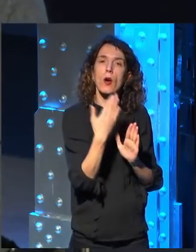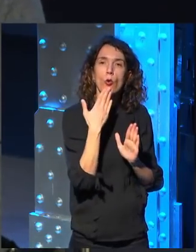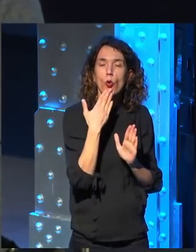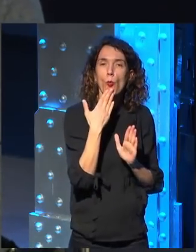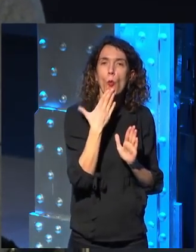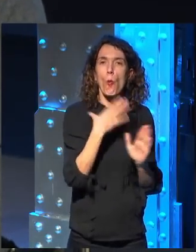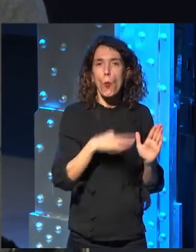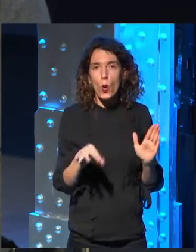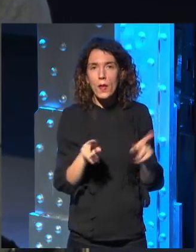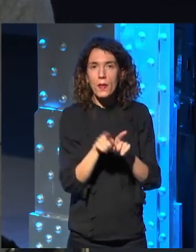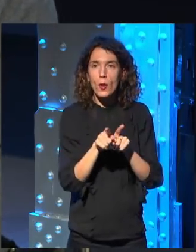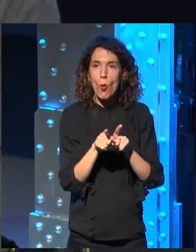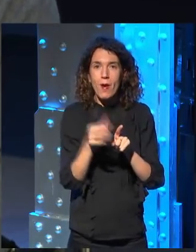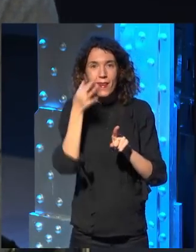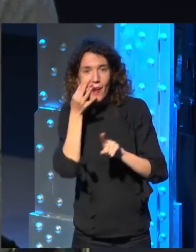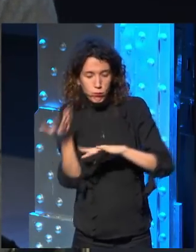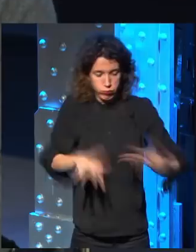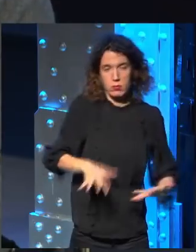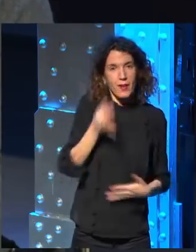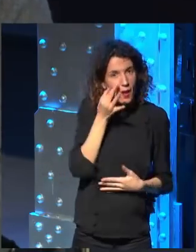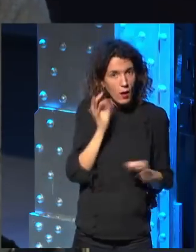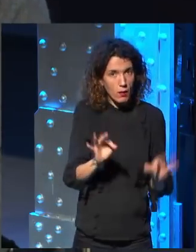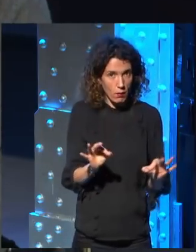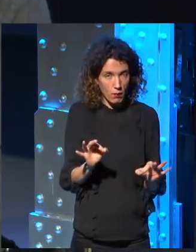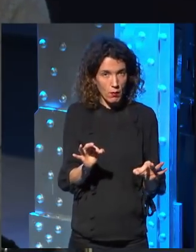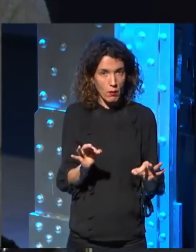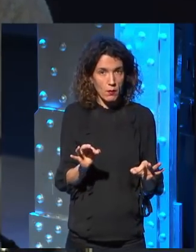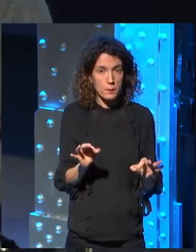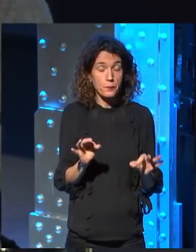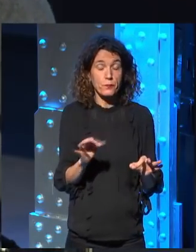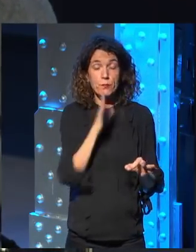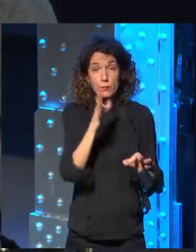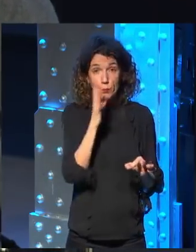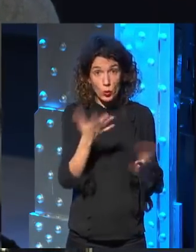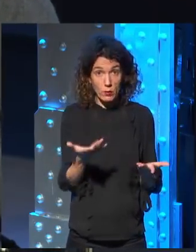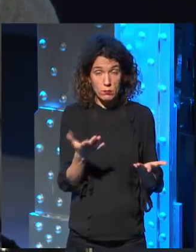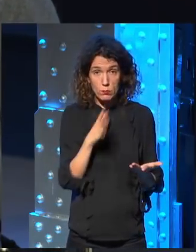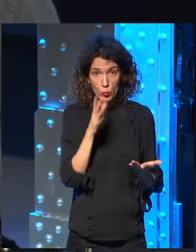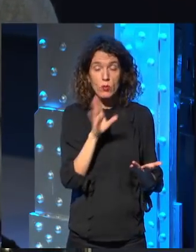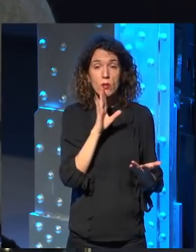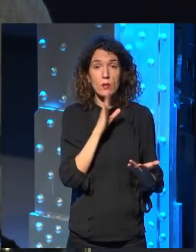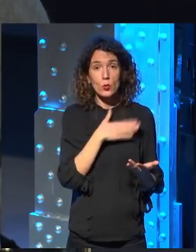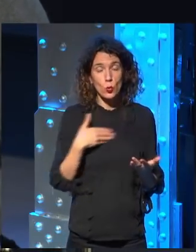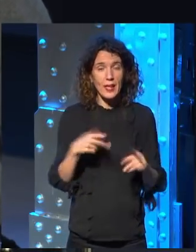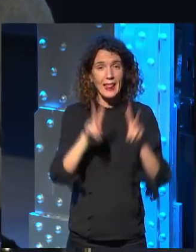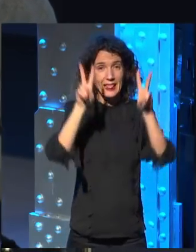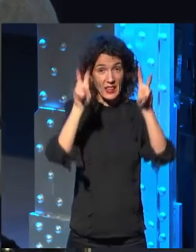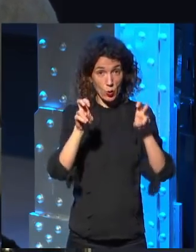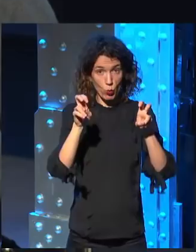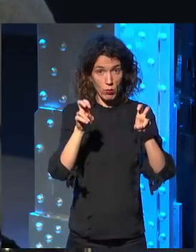la posibilidad de cristalizar, ¿sabes? Entonces, ¿por qué? Pues lo que tú quieres que un